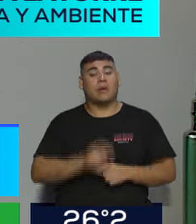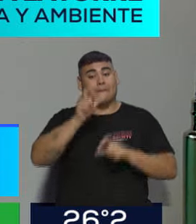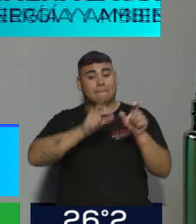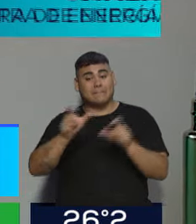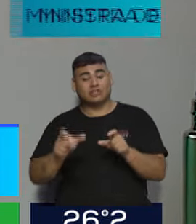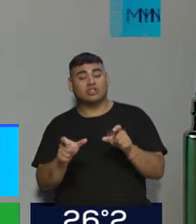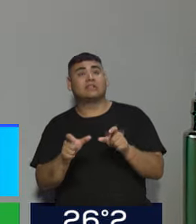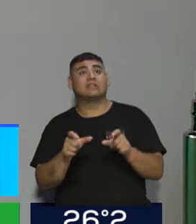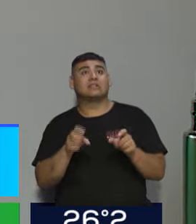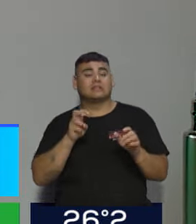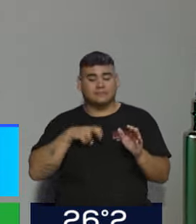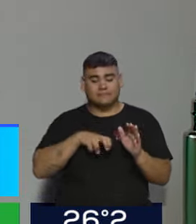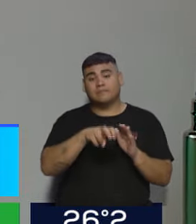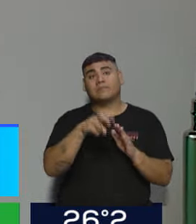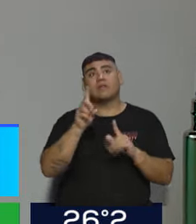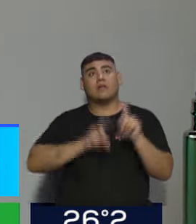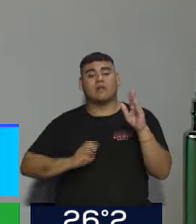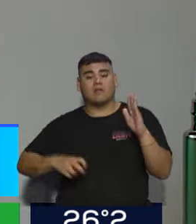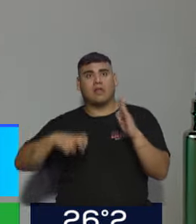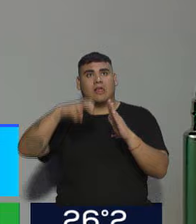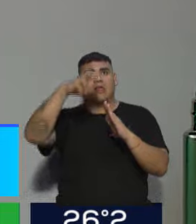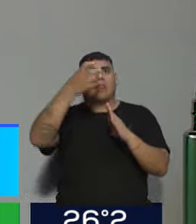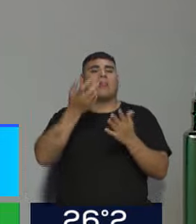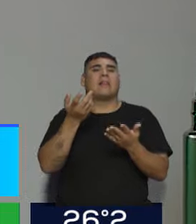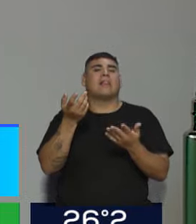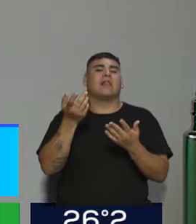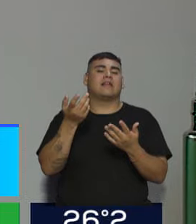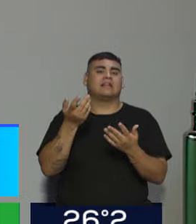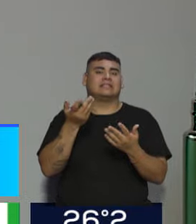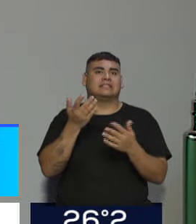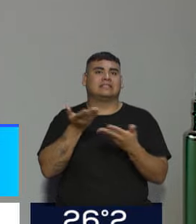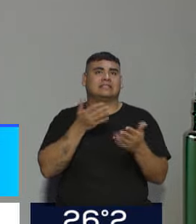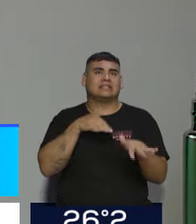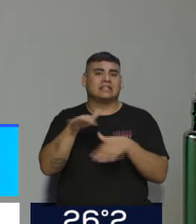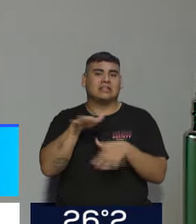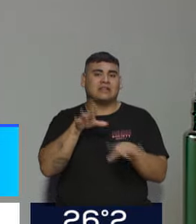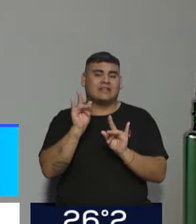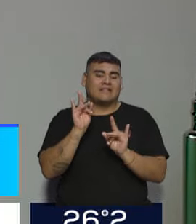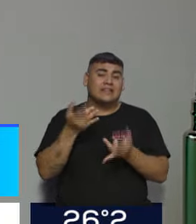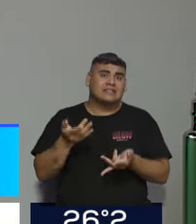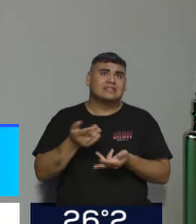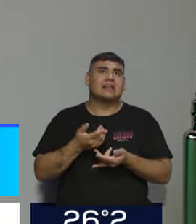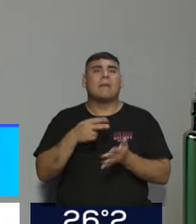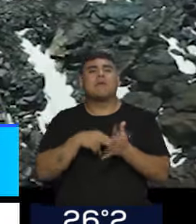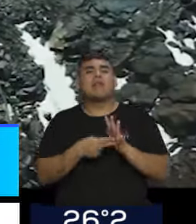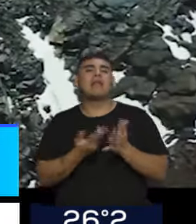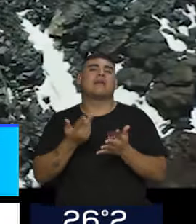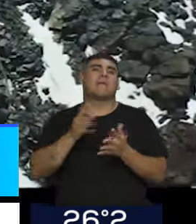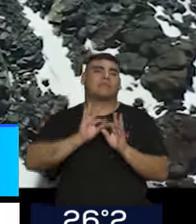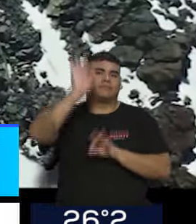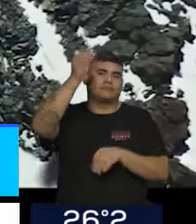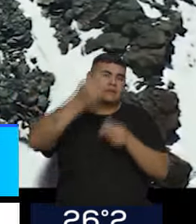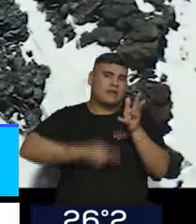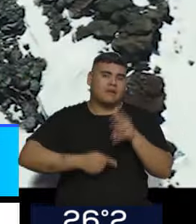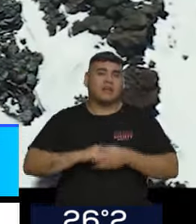los senderistas también, porque algunos hacen trekking que no llegan tan alto, que tienen algún tipo de complicación por la altura, etc. En lo que va de